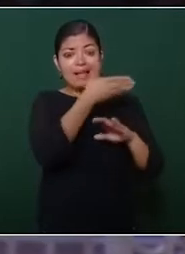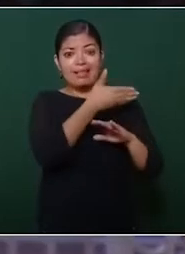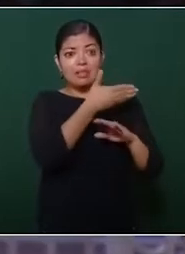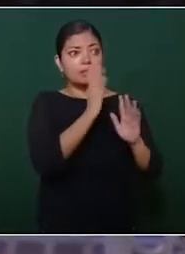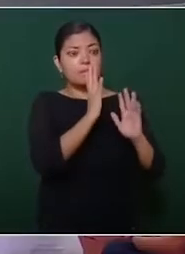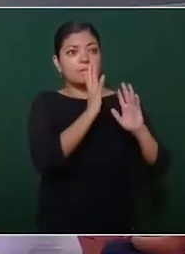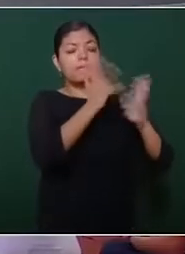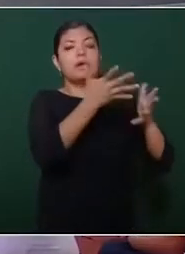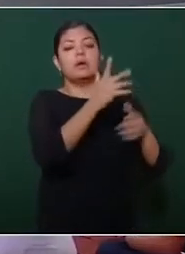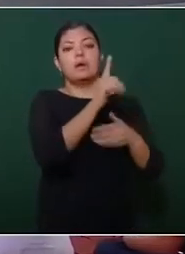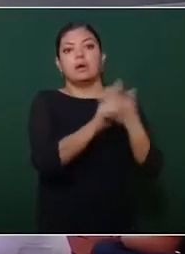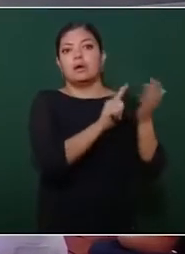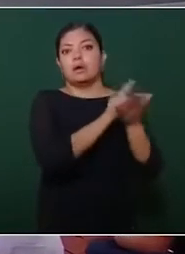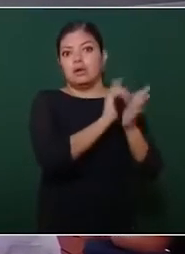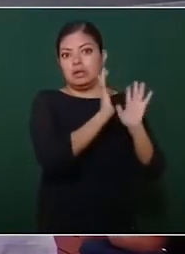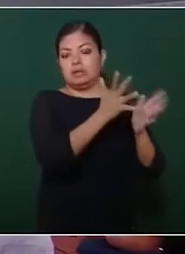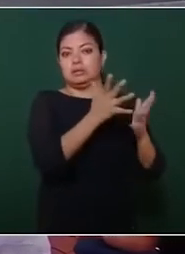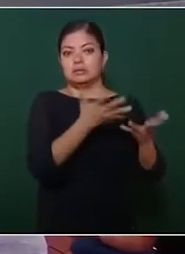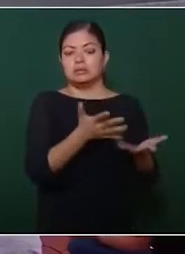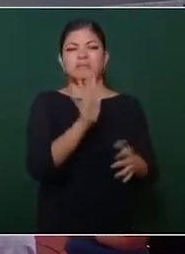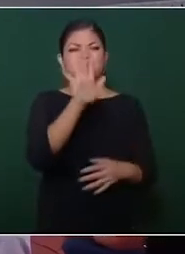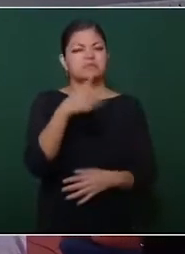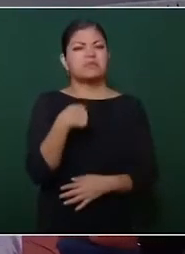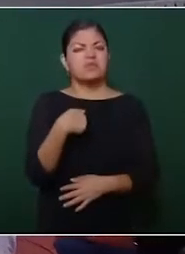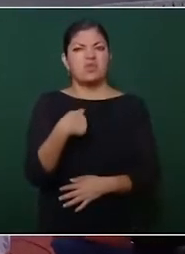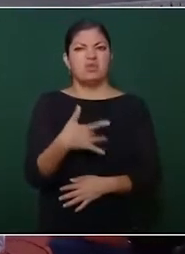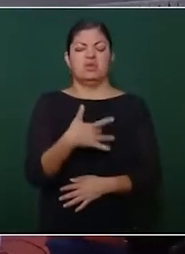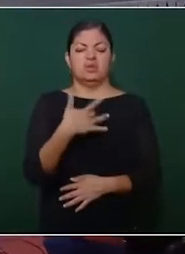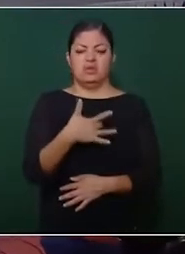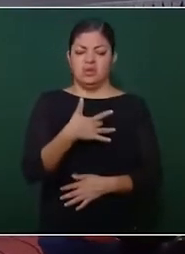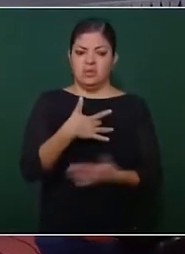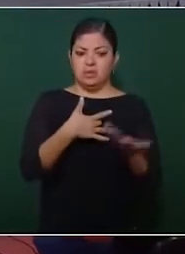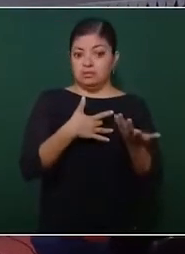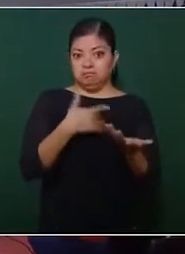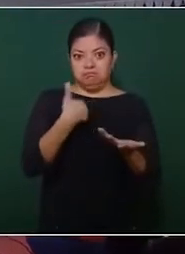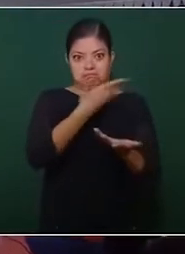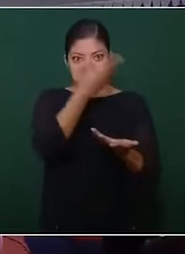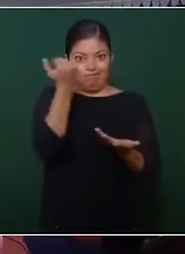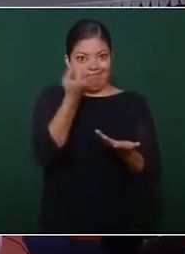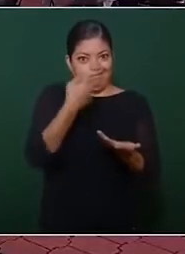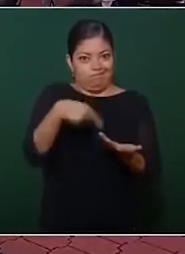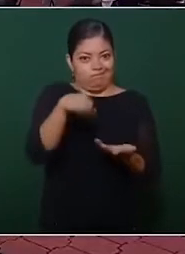Y lo que me llama mucho la atención, no sé a ustedes,